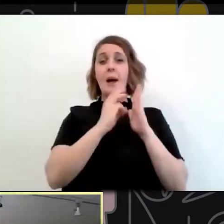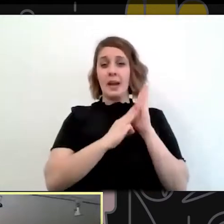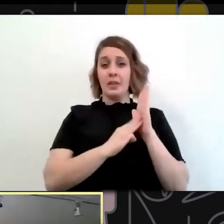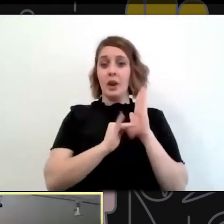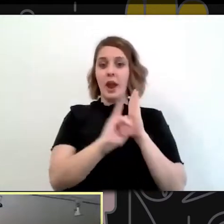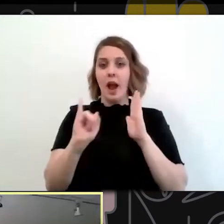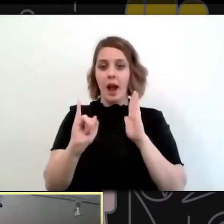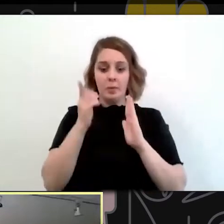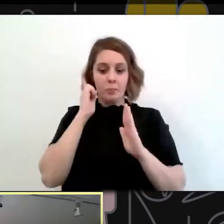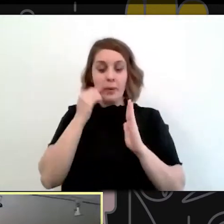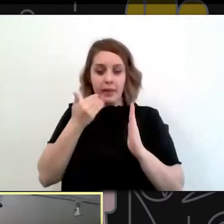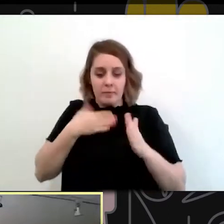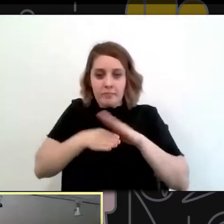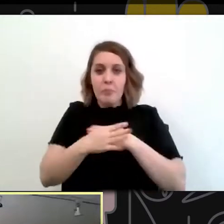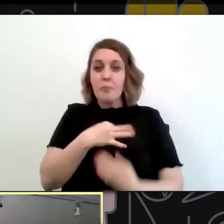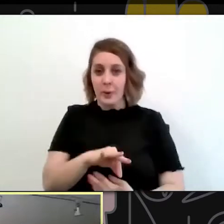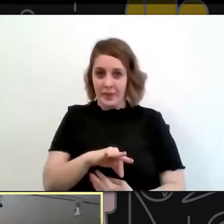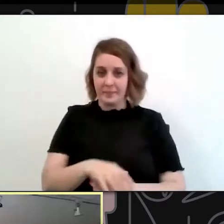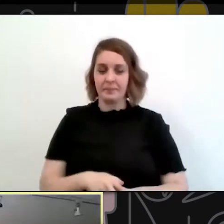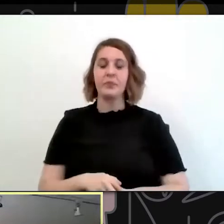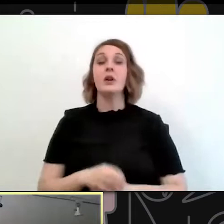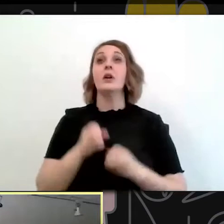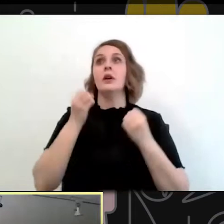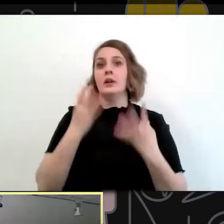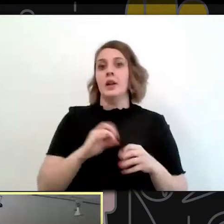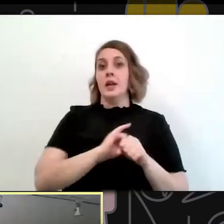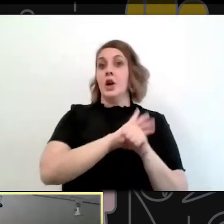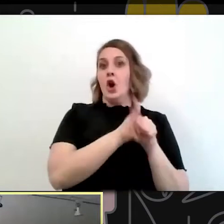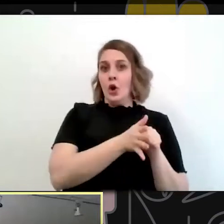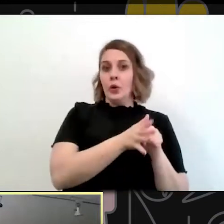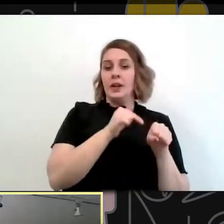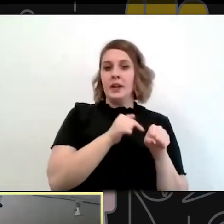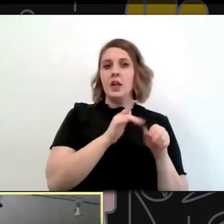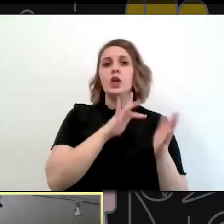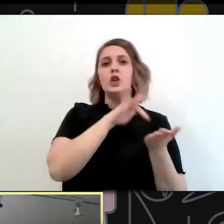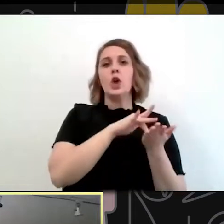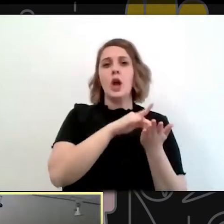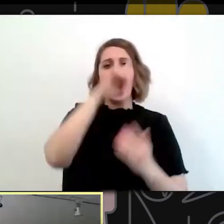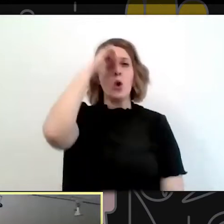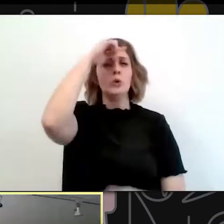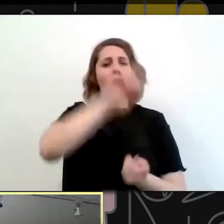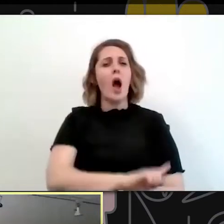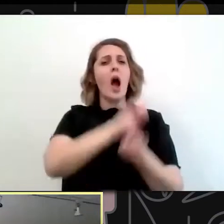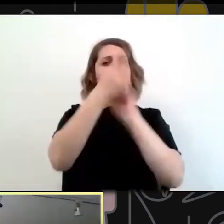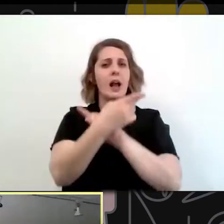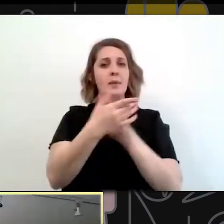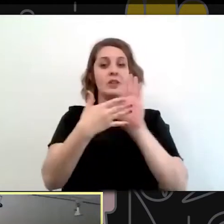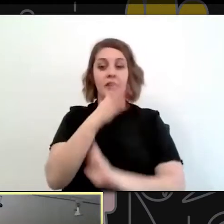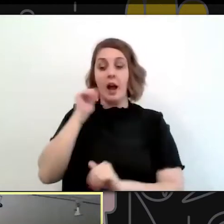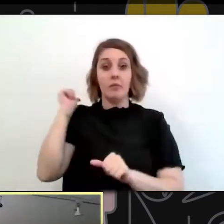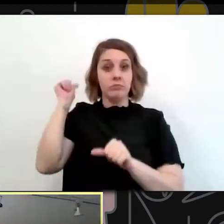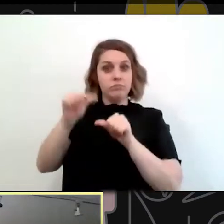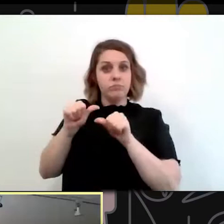disponibles. Bueno, la COVID-19 ha supuesto también un cambio cultural. Estamos ya más habituados